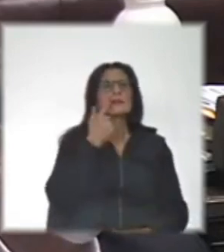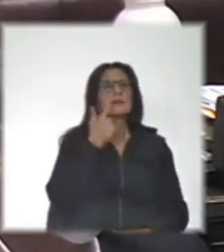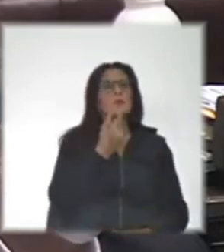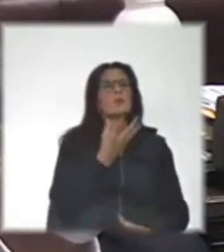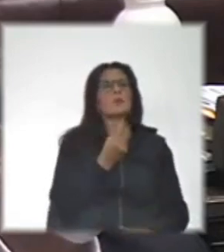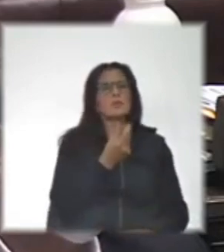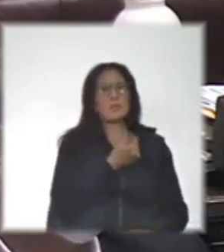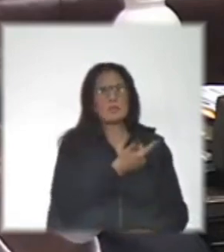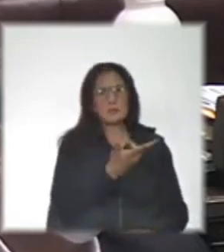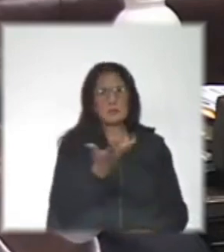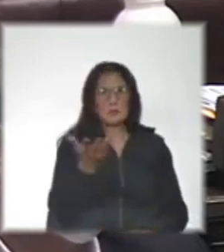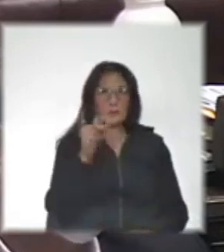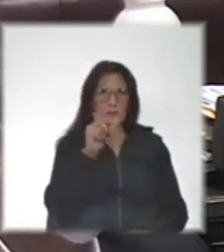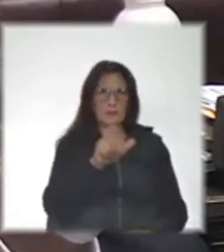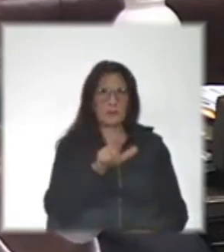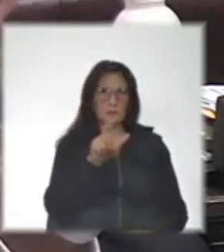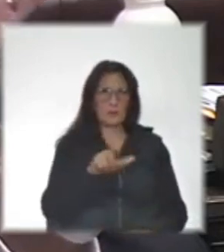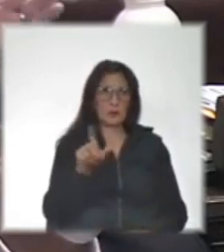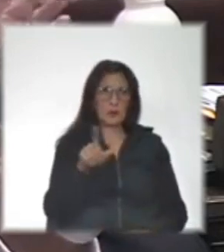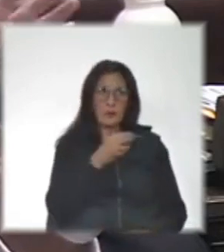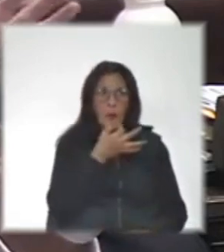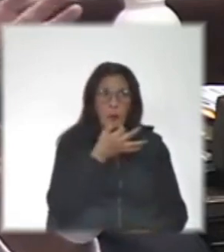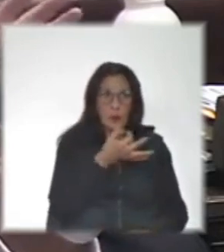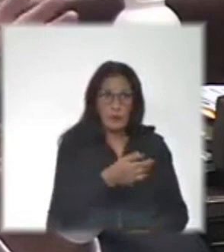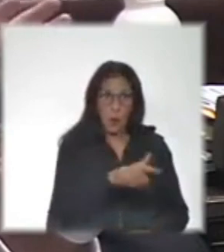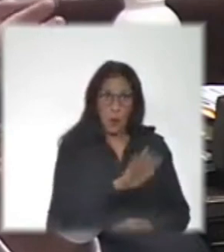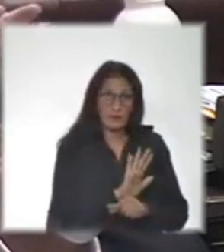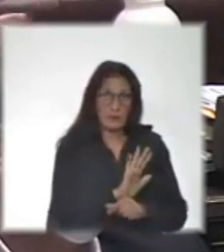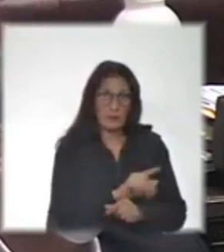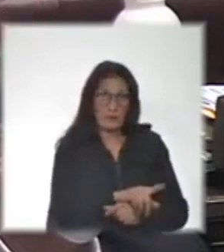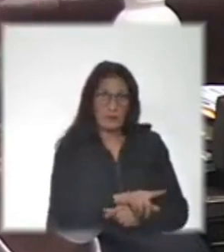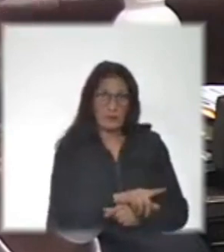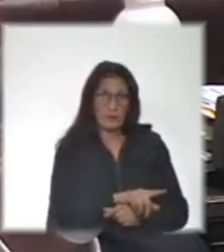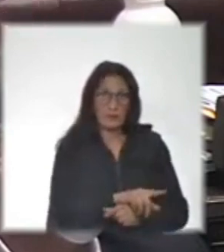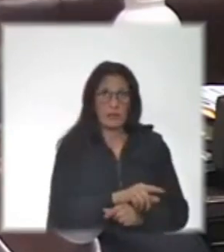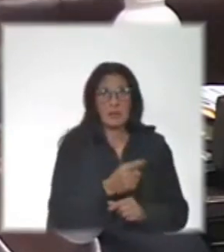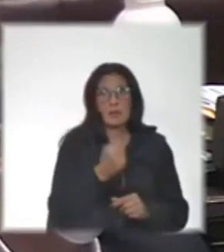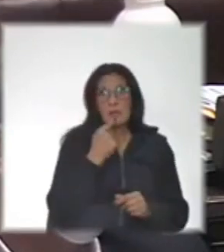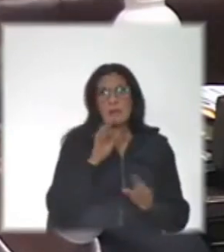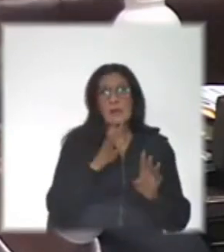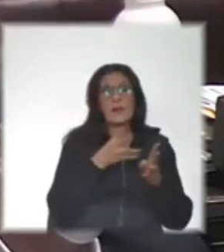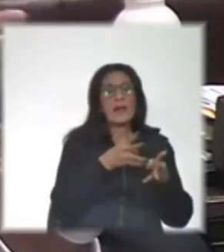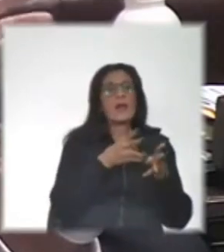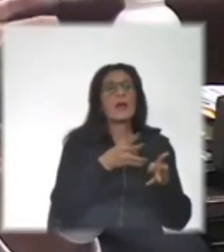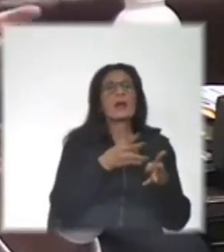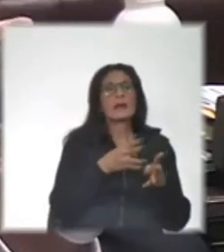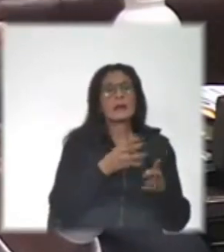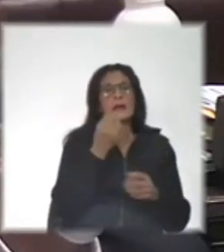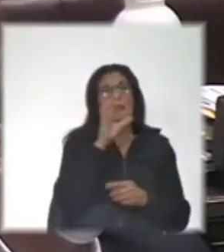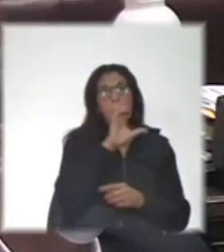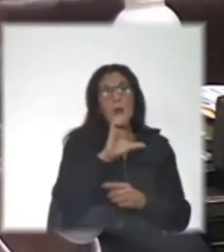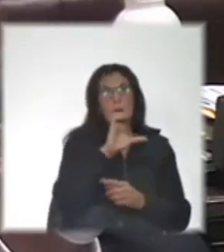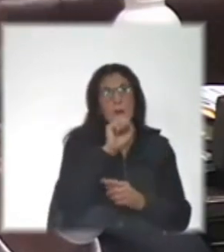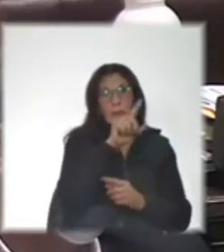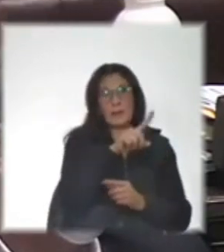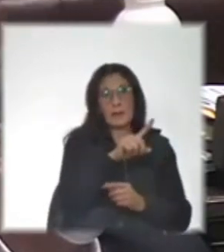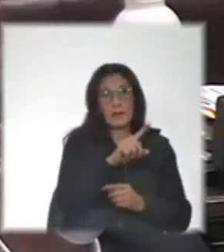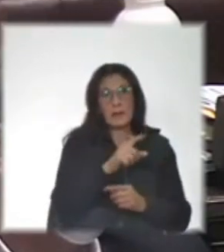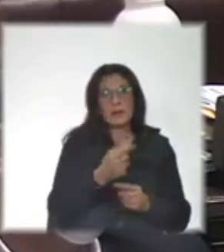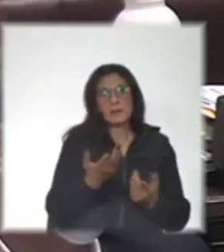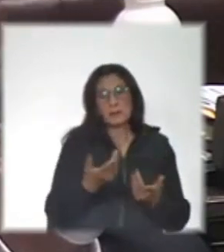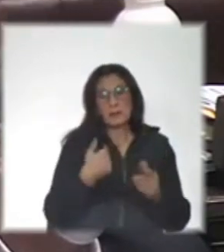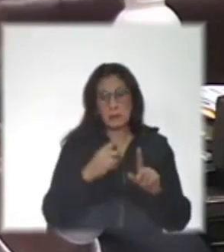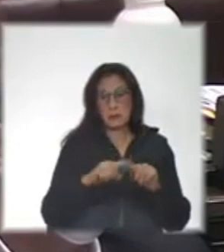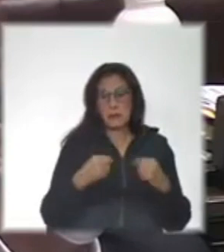personas. Lo dijo así, puntual. Y se refería a las guerras europeas y a lo que había participado en Europa. Entonces, que